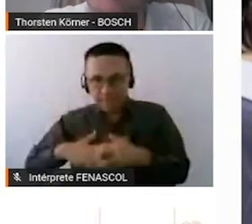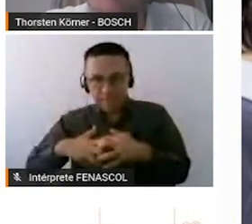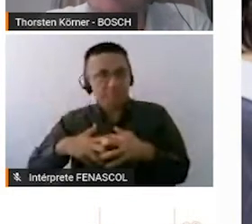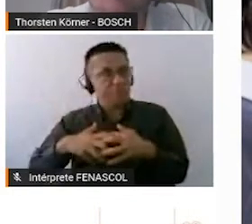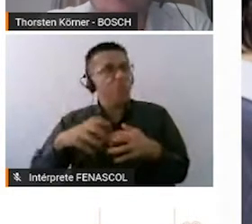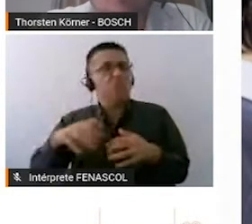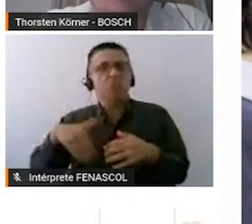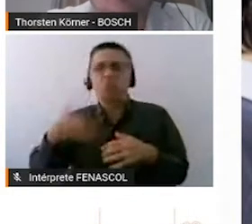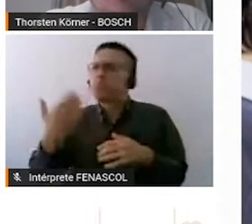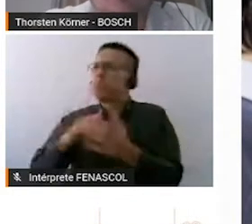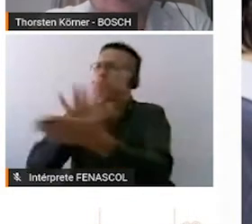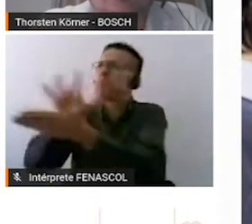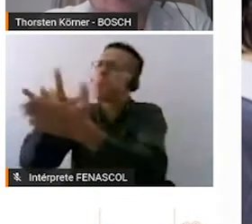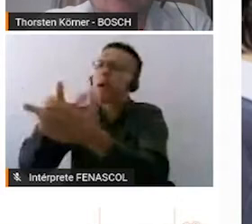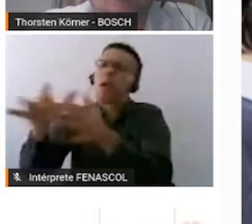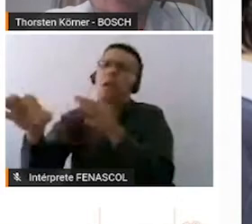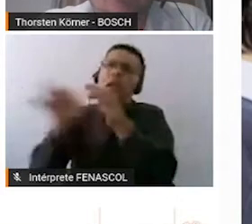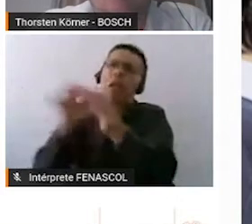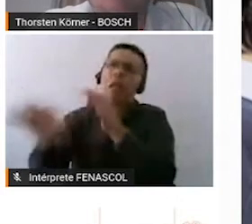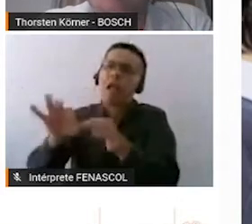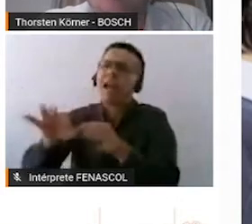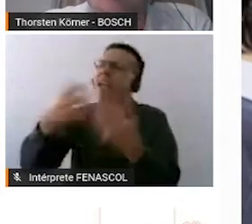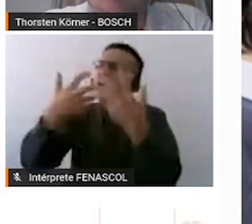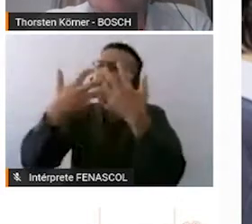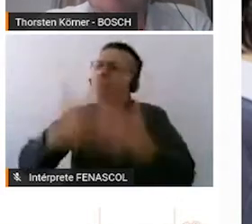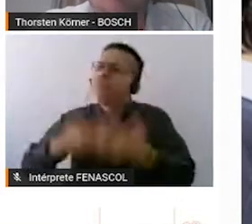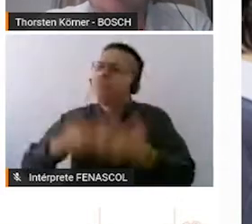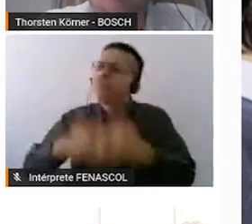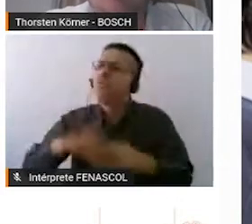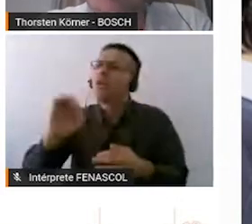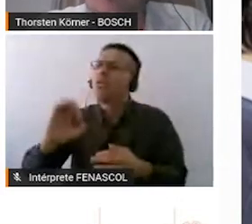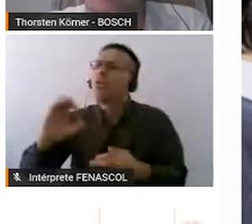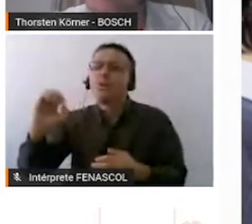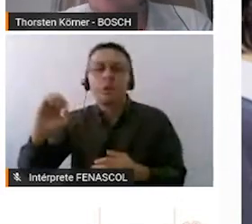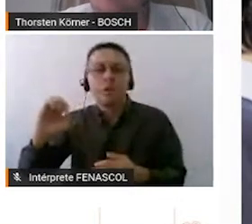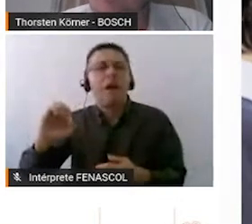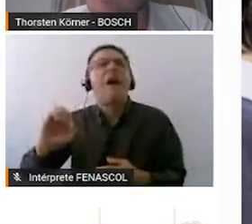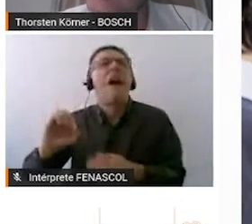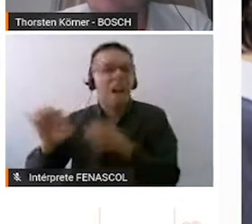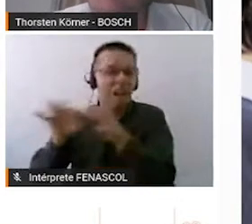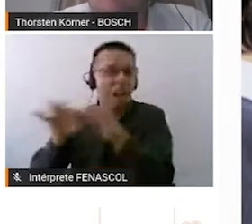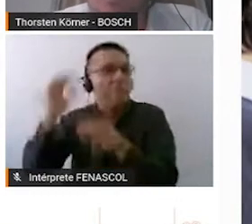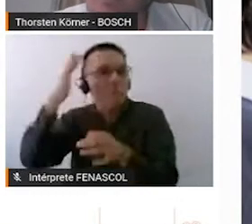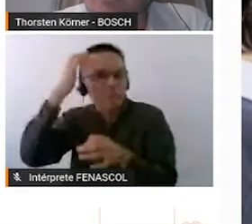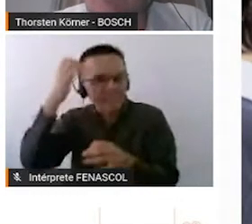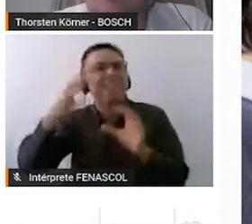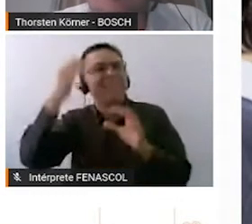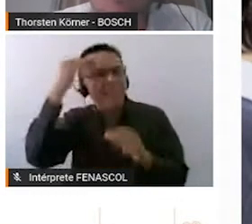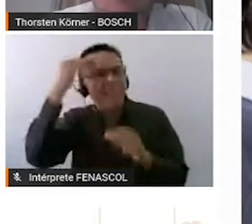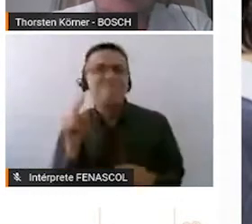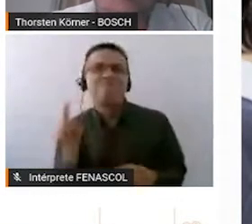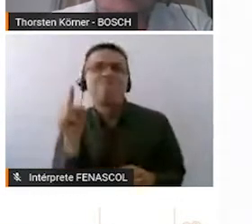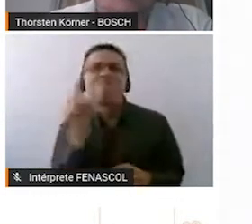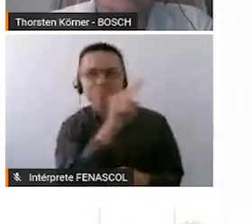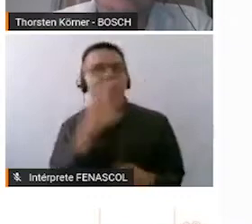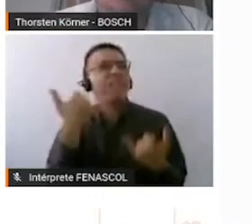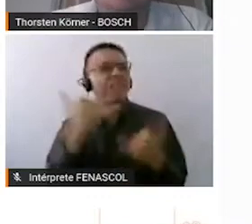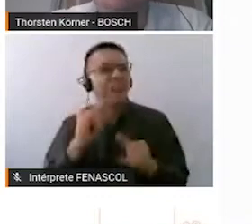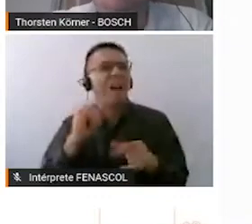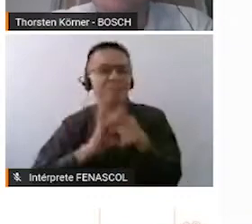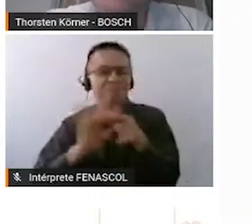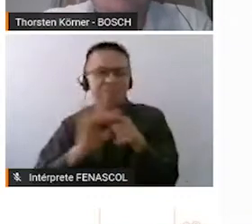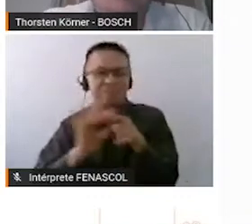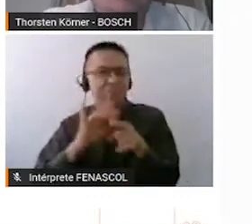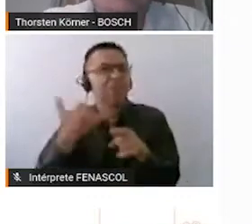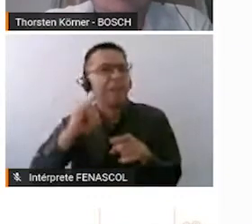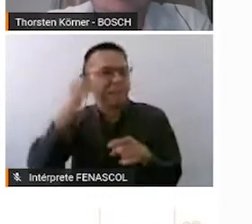Industria 4.0, realmente hablamos porque tenemos la experiencia dentro de nuestra propia casa. Ahora sí,